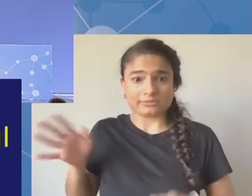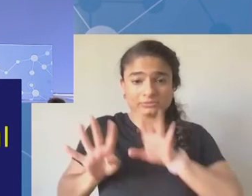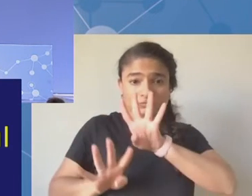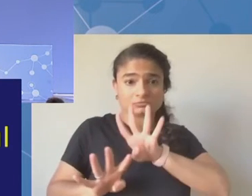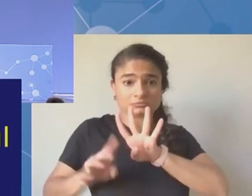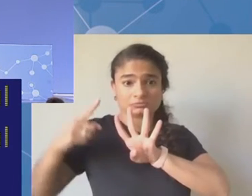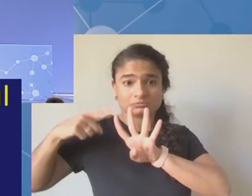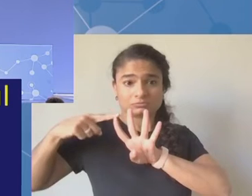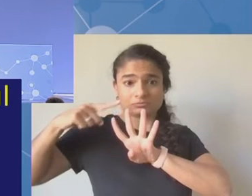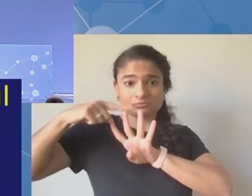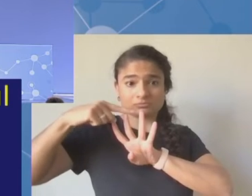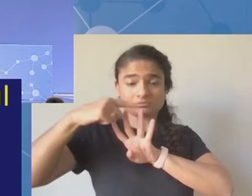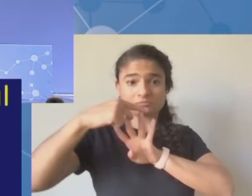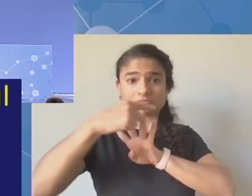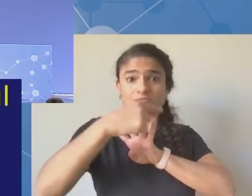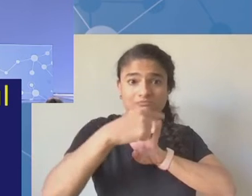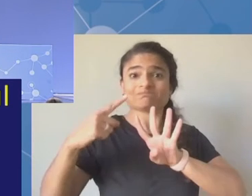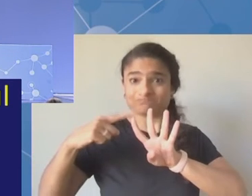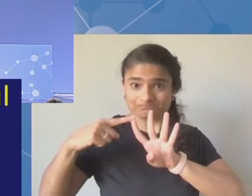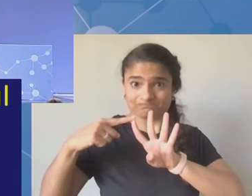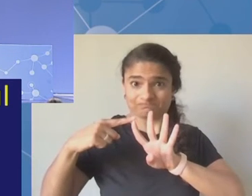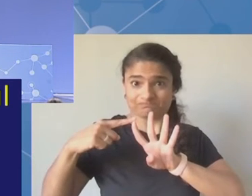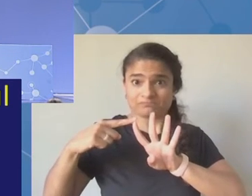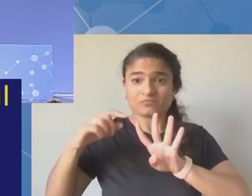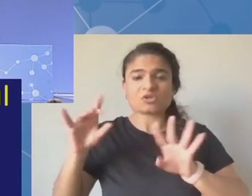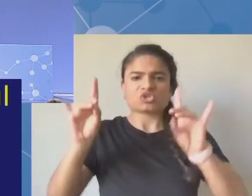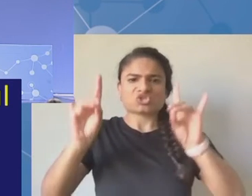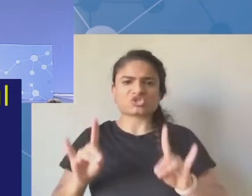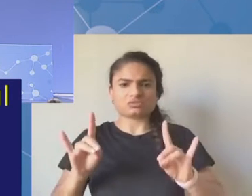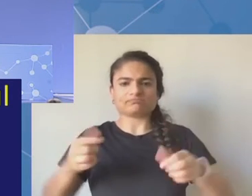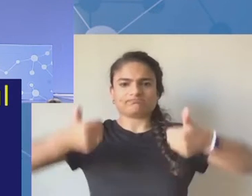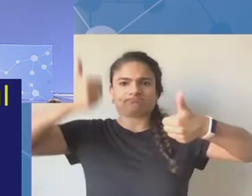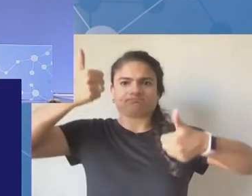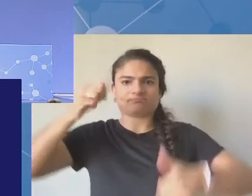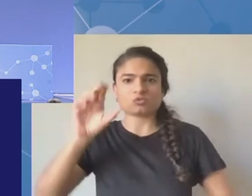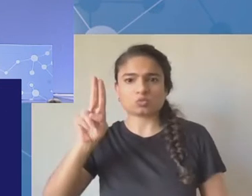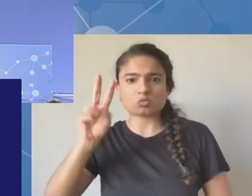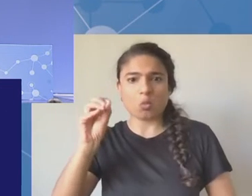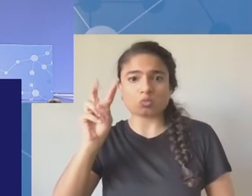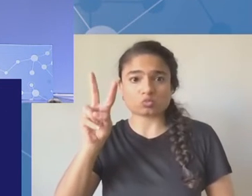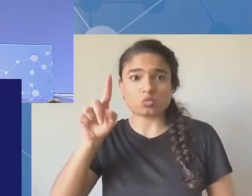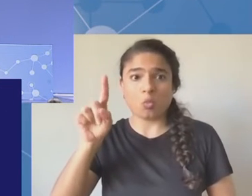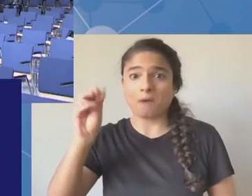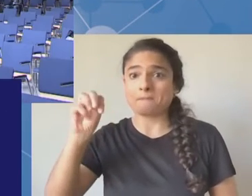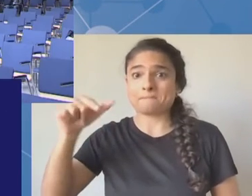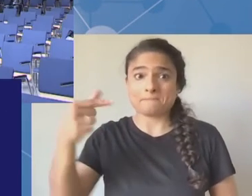por presentarme. Espero que esta sesión sea muy creativa y que nos haga pensar.